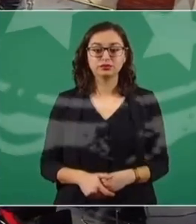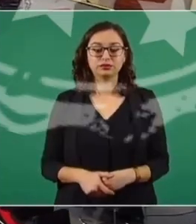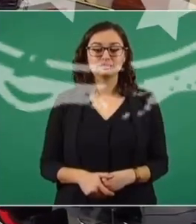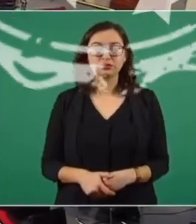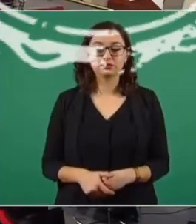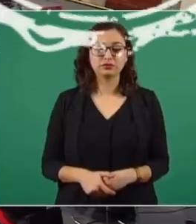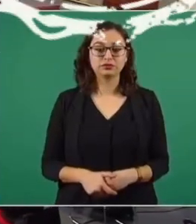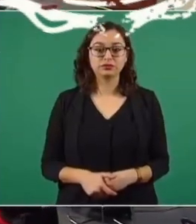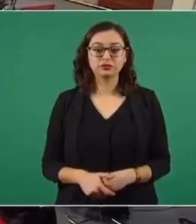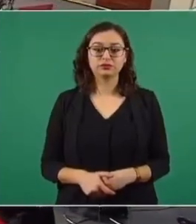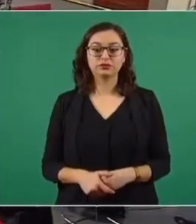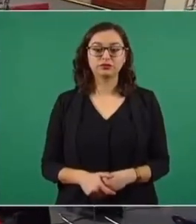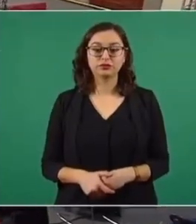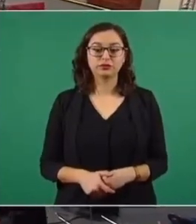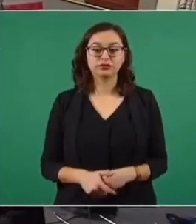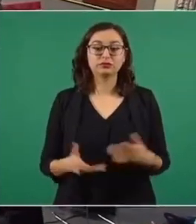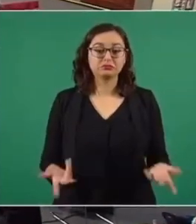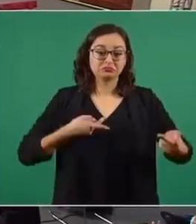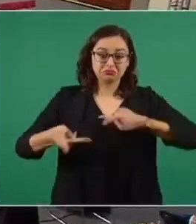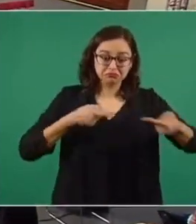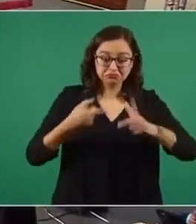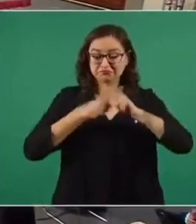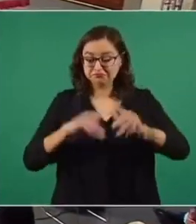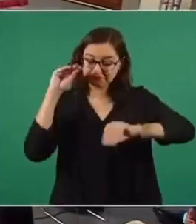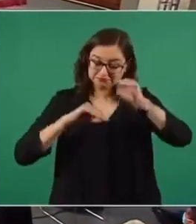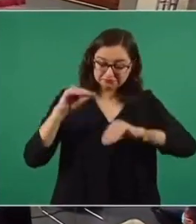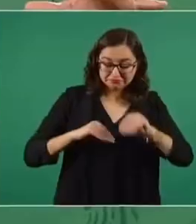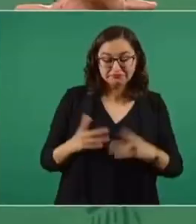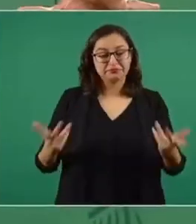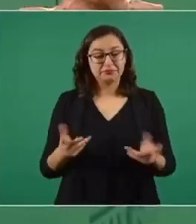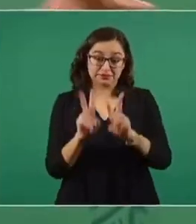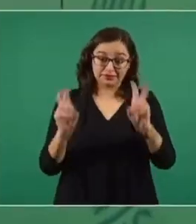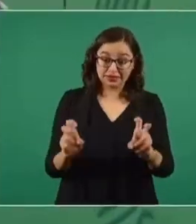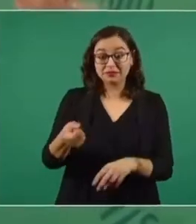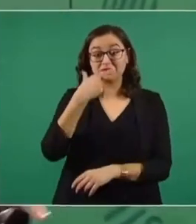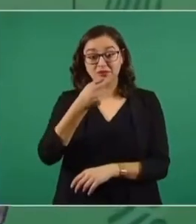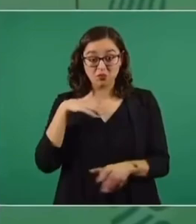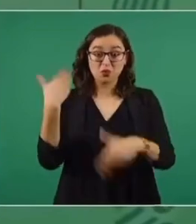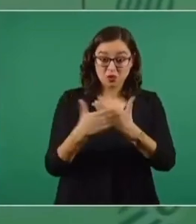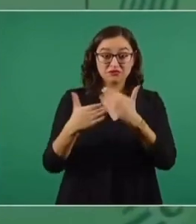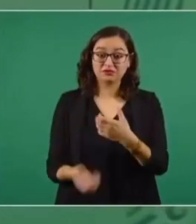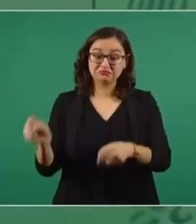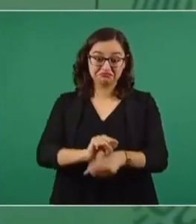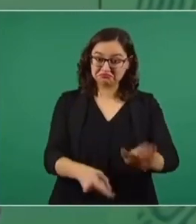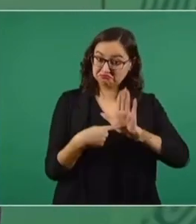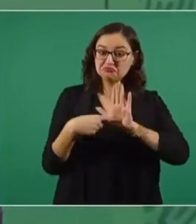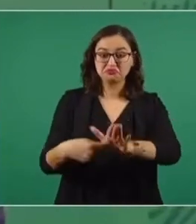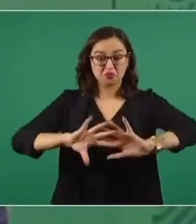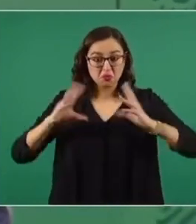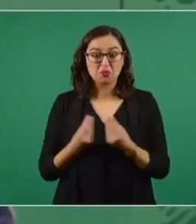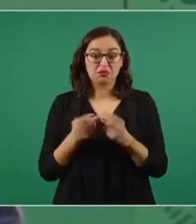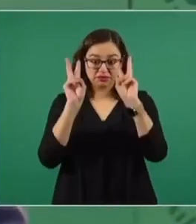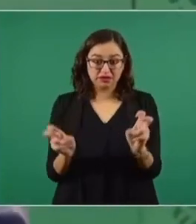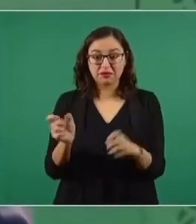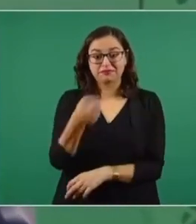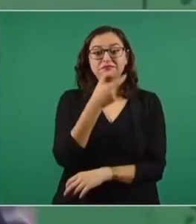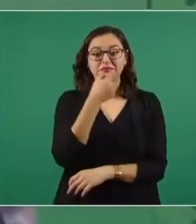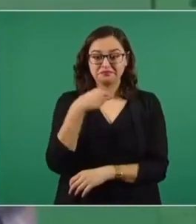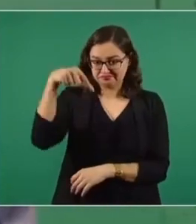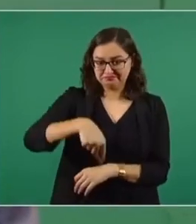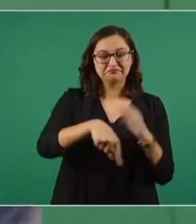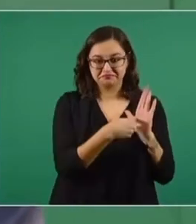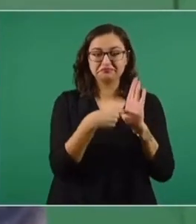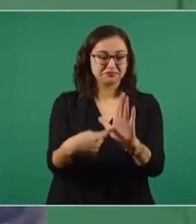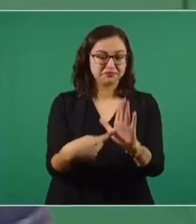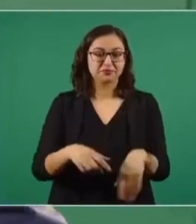Por ejemplo, hablas de las medicinas, ya la semana próxima se va a presentar todo el plan de abasto de medicamentos, aquí lo vamos a